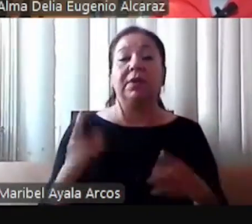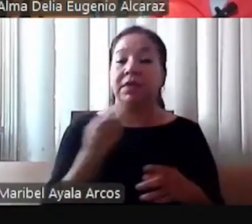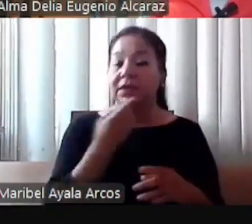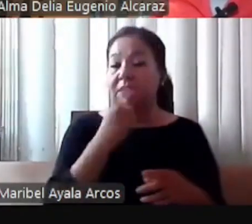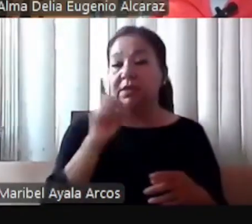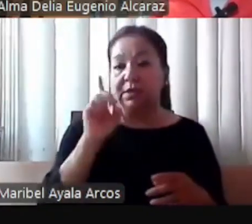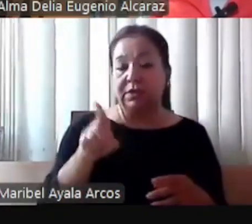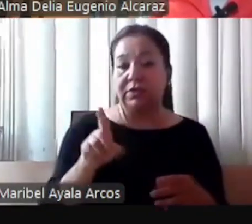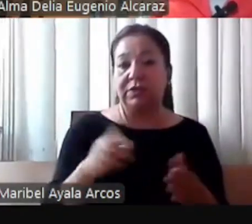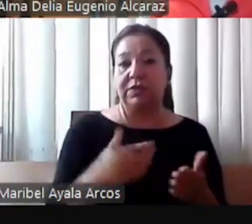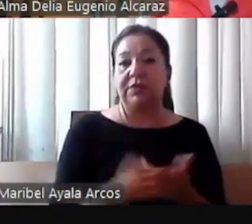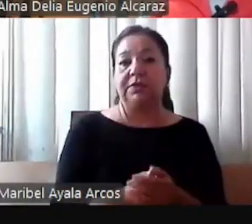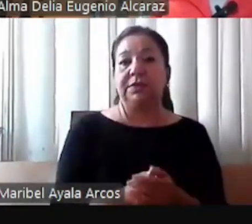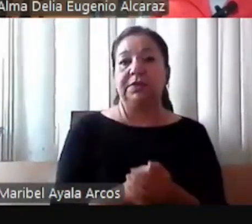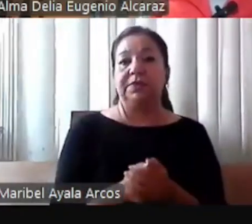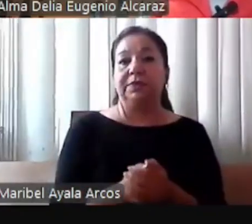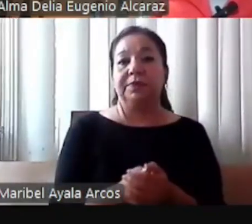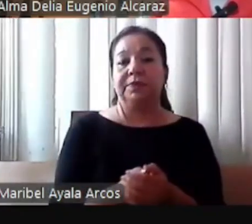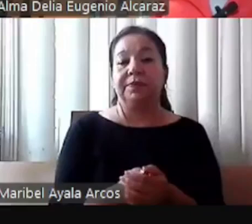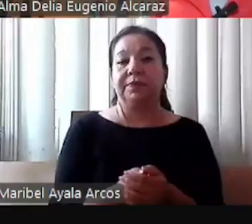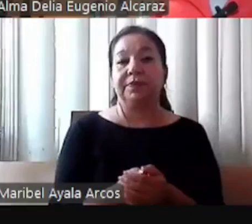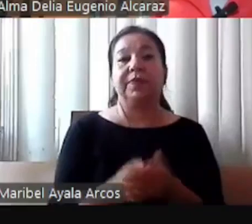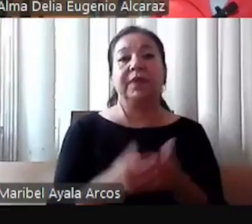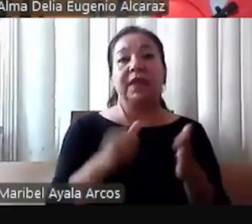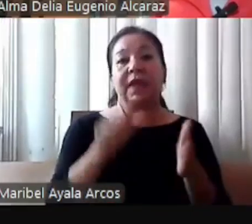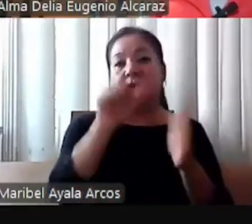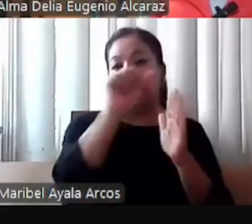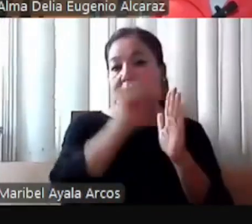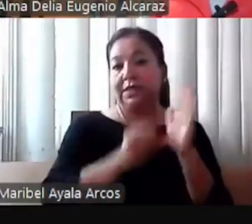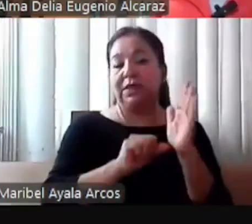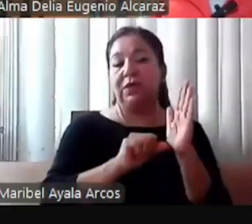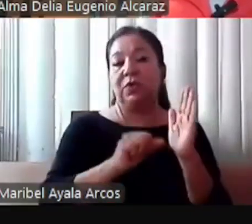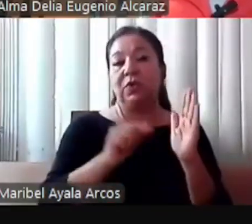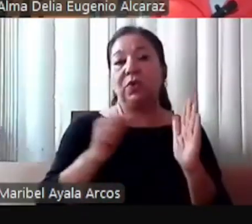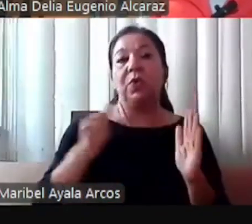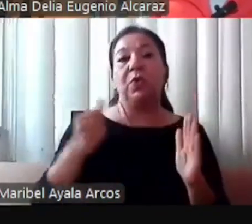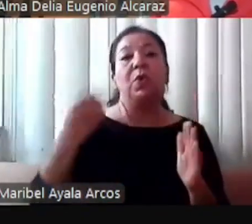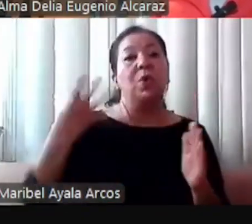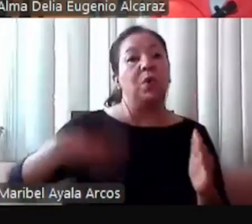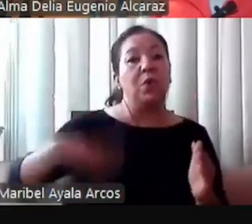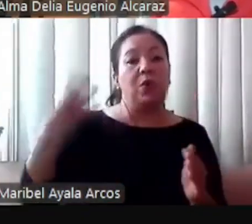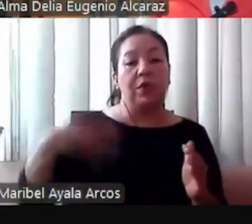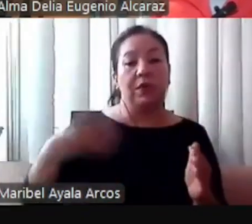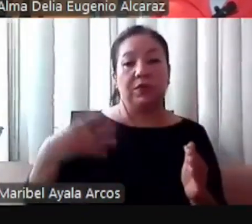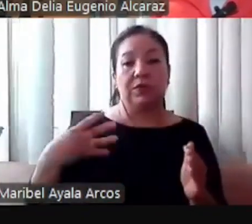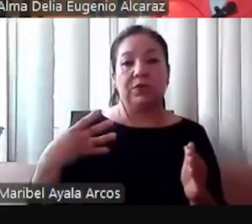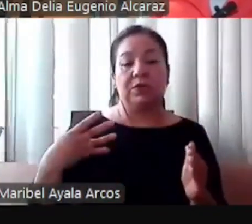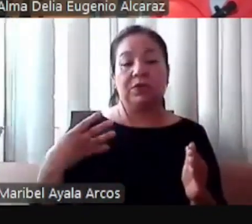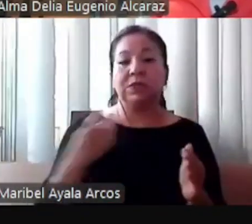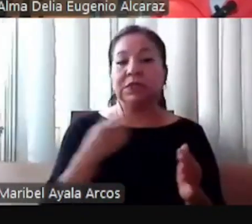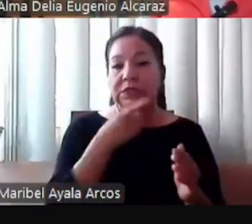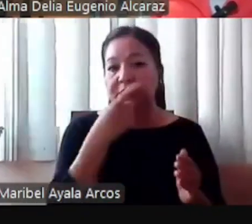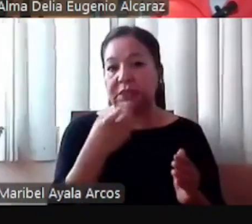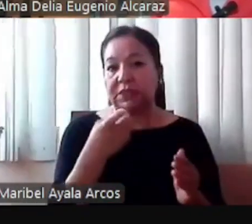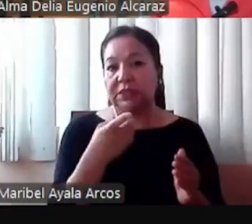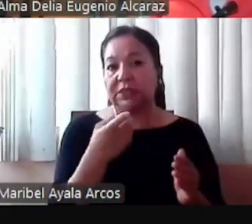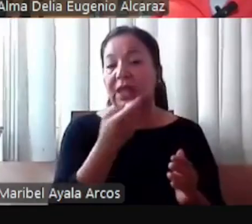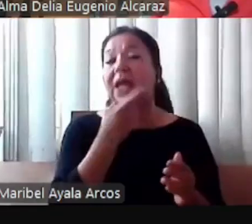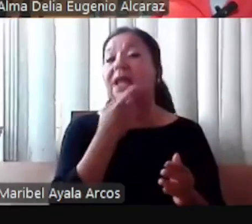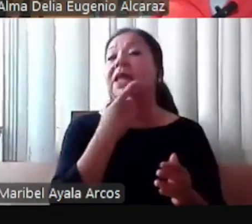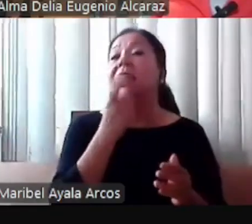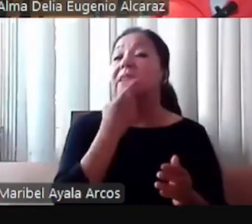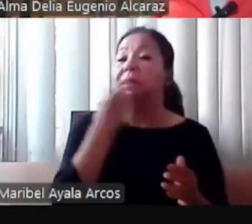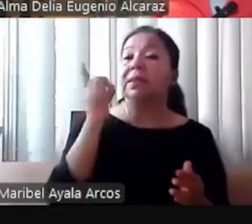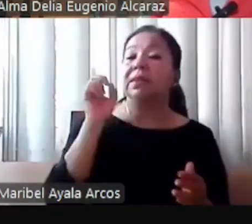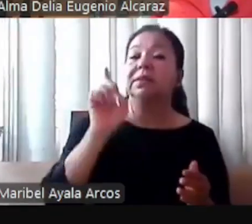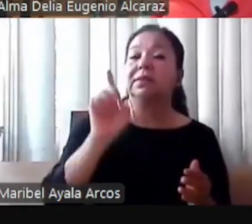razonamientos siguientes. El artículo 14, párrafo primero, fracción primera de la ley en comento dispone que la demanda debe ser desechada cuando su